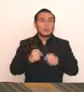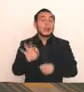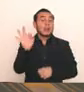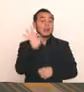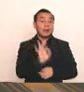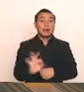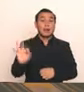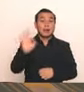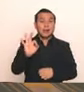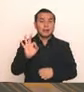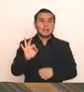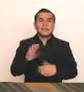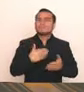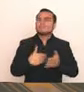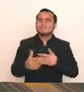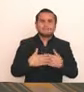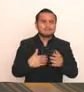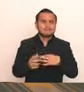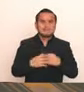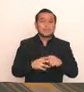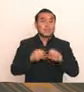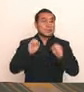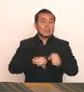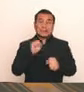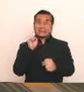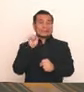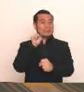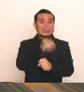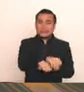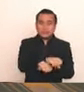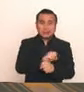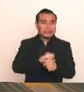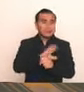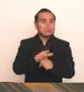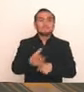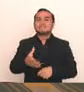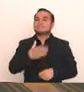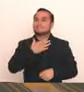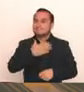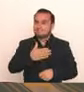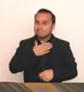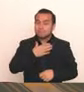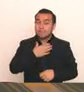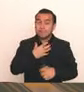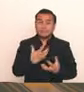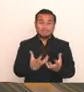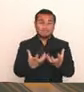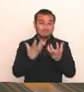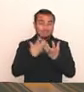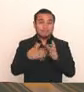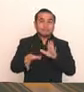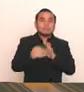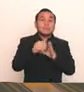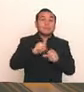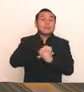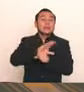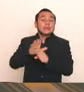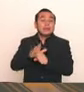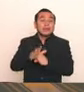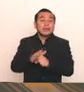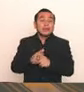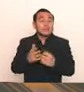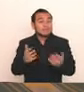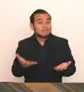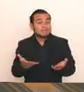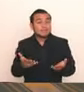mundo y con todo eso a un poder de hacerle frente al pico de la curva del 19 lo peor es que la mayoría de esos